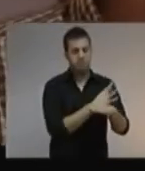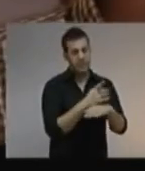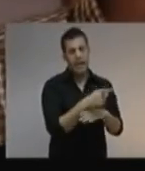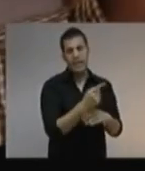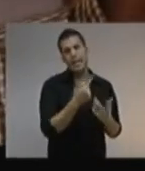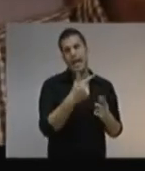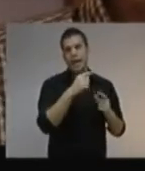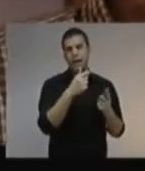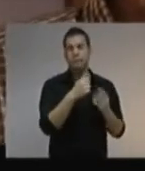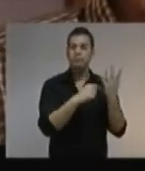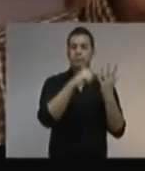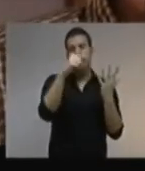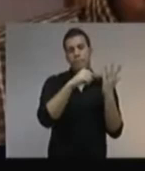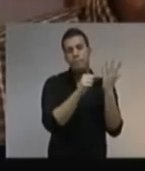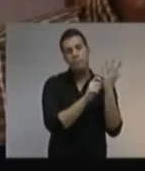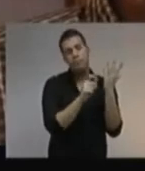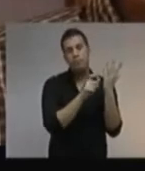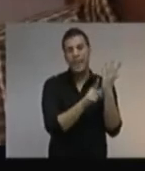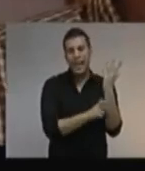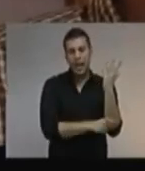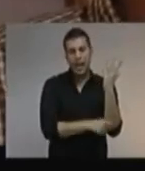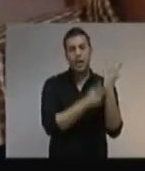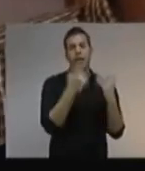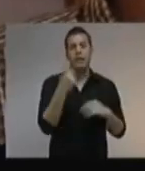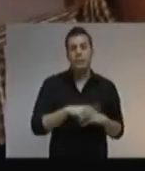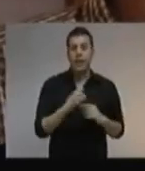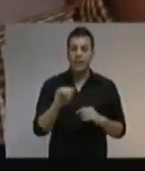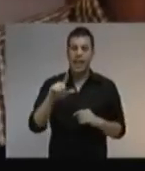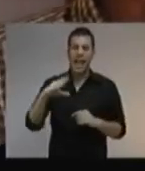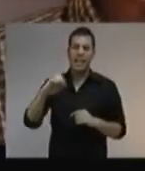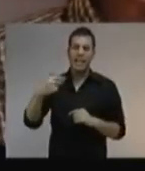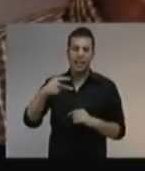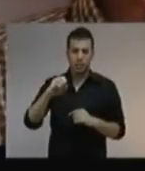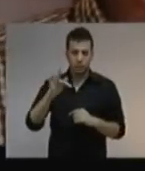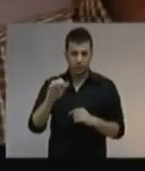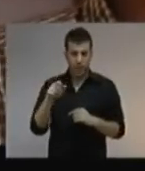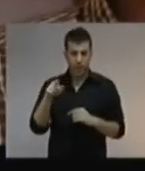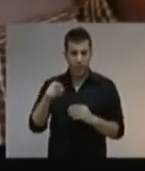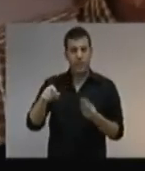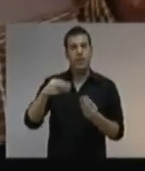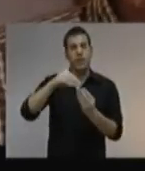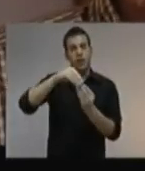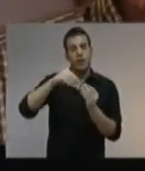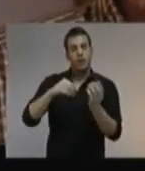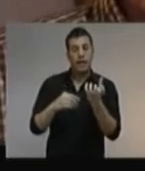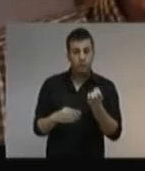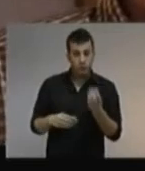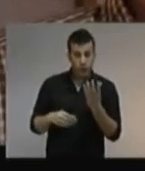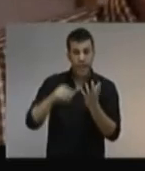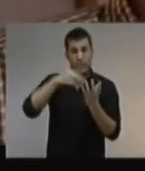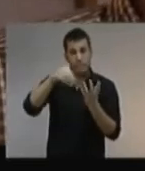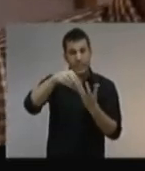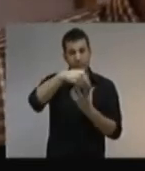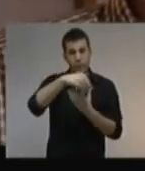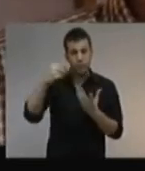nosotros aquí en Canarias, pero es la callofa. Se cogen los pétalos lilas, cuando está